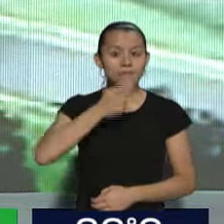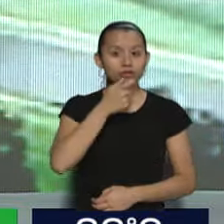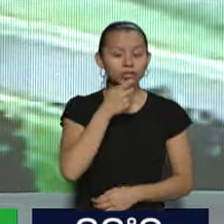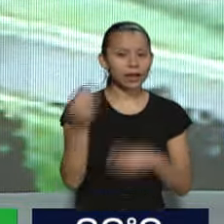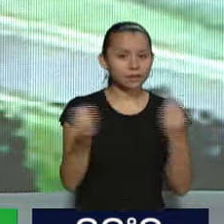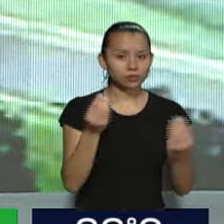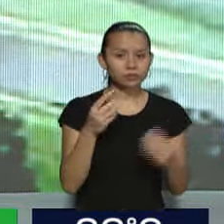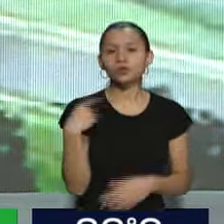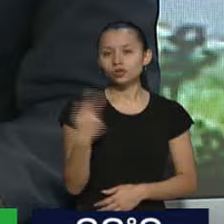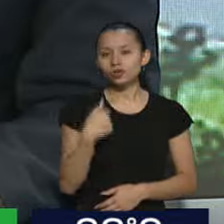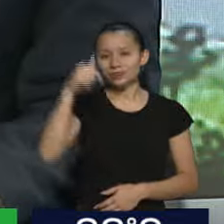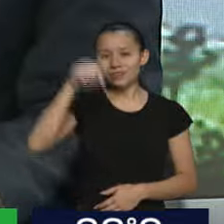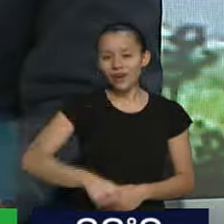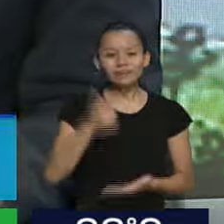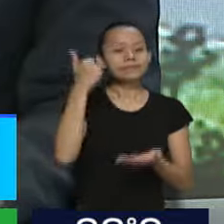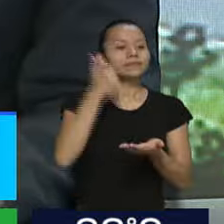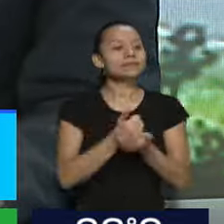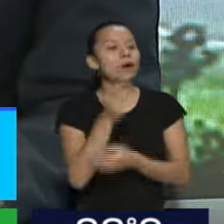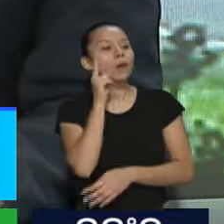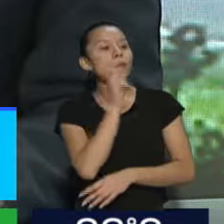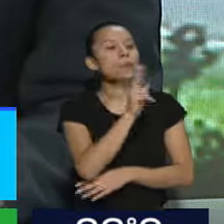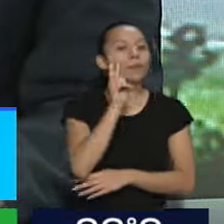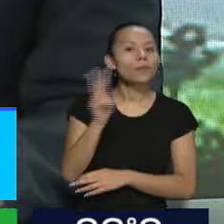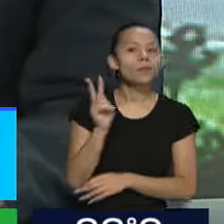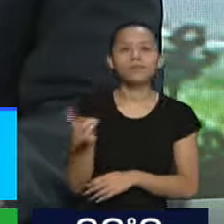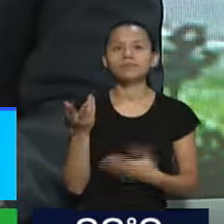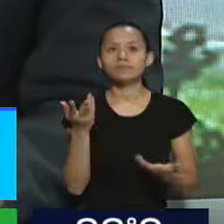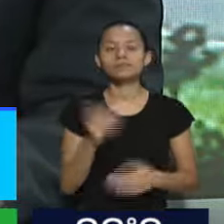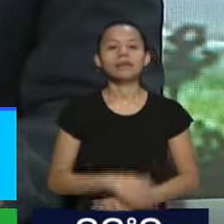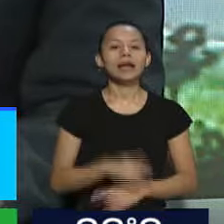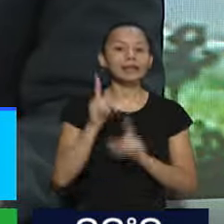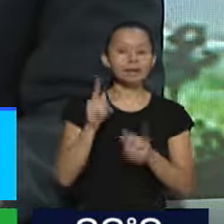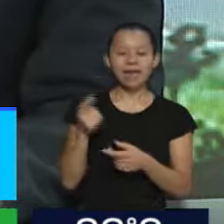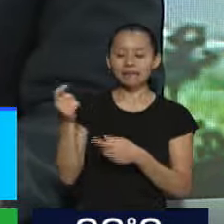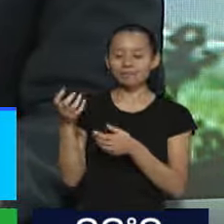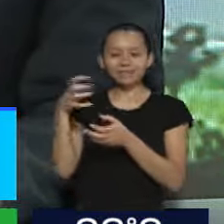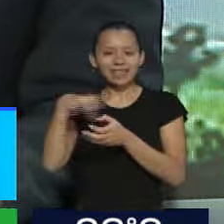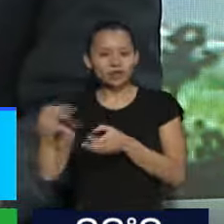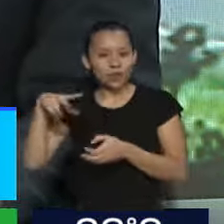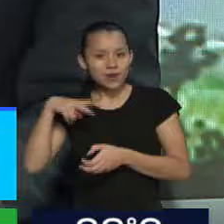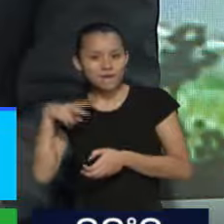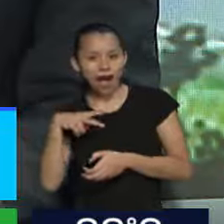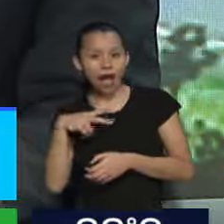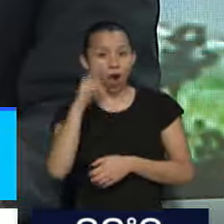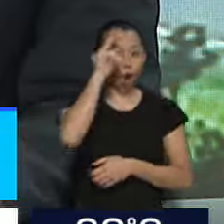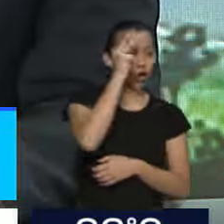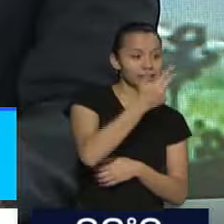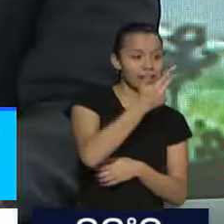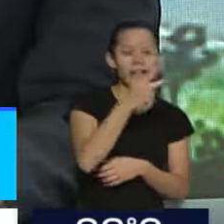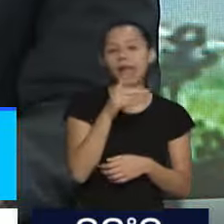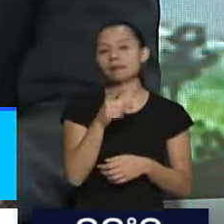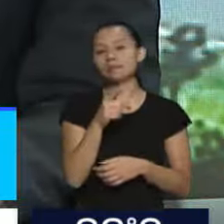hicimos una recorrida, chequeamos algunos datos con el sector privado, en las cámaras hoteleras, también